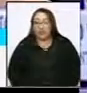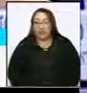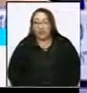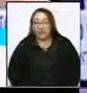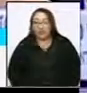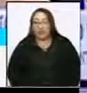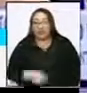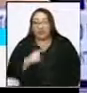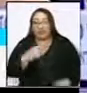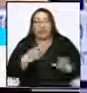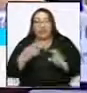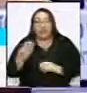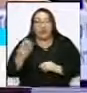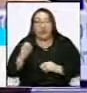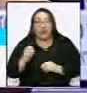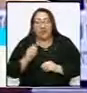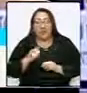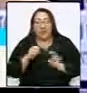el periodo